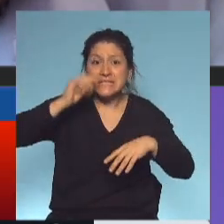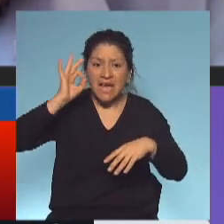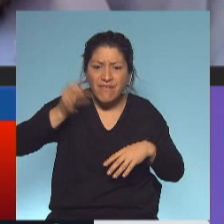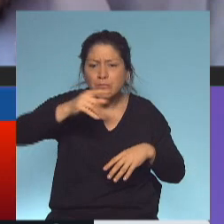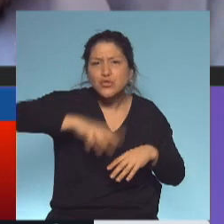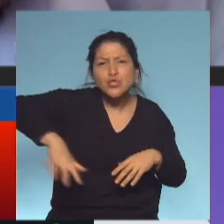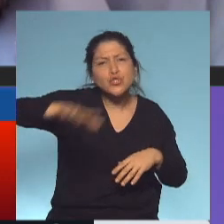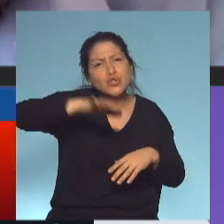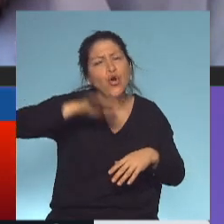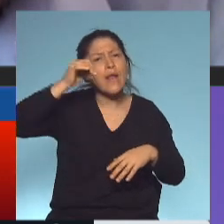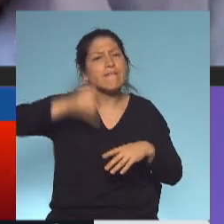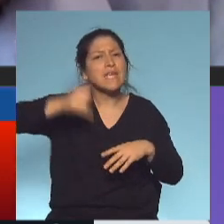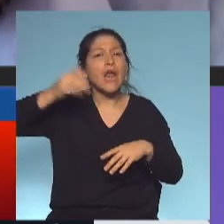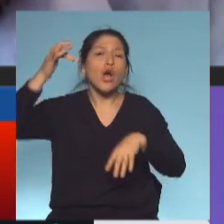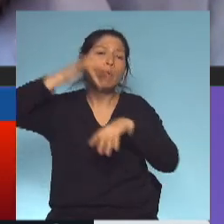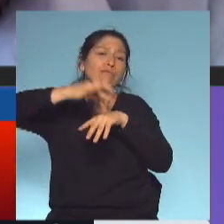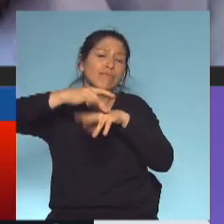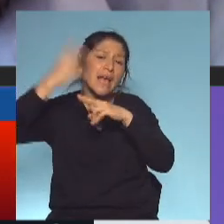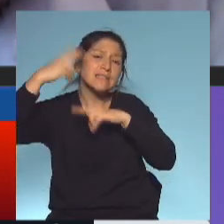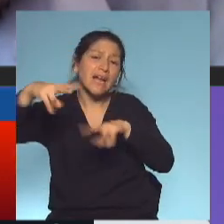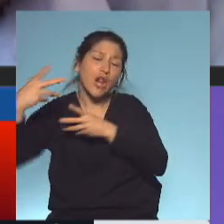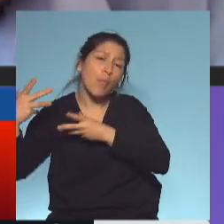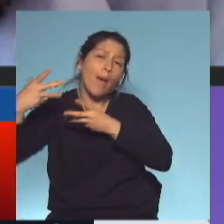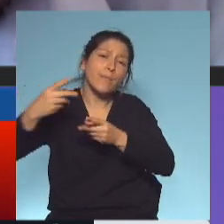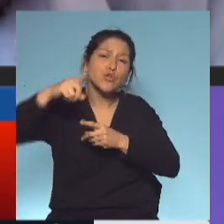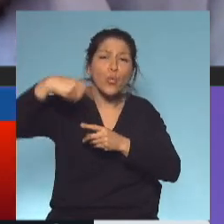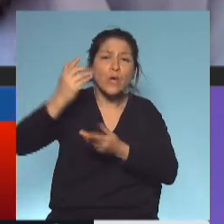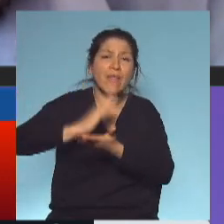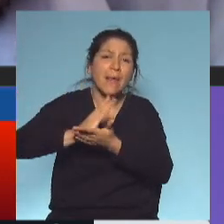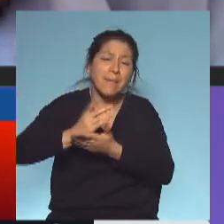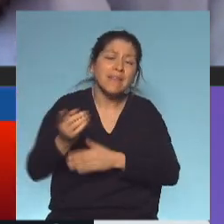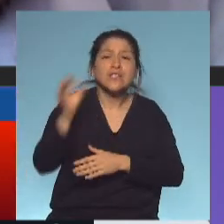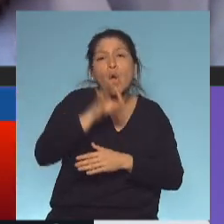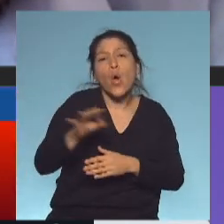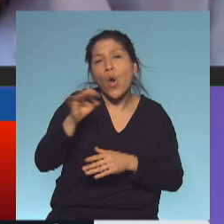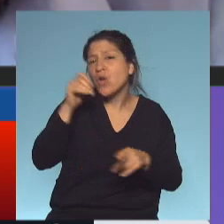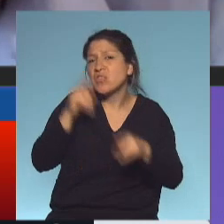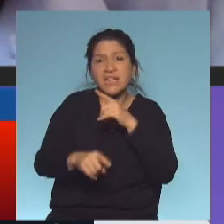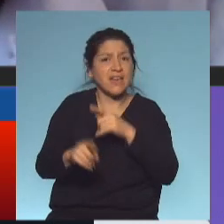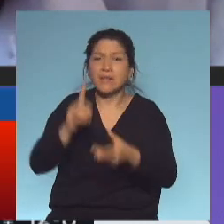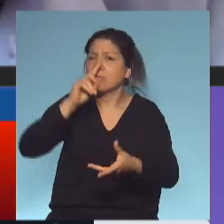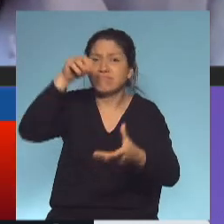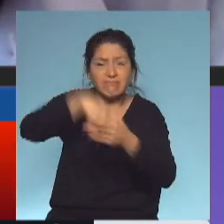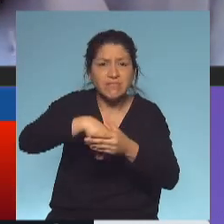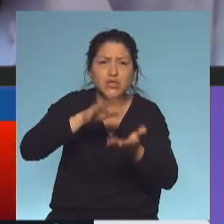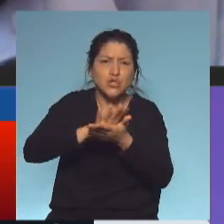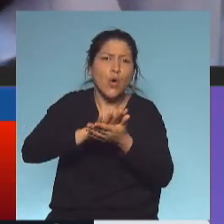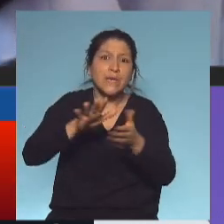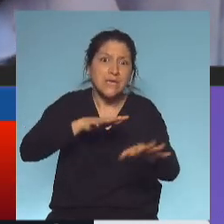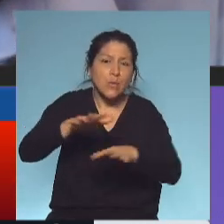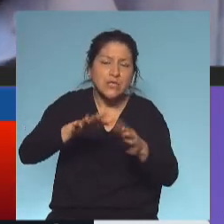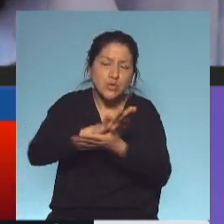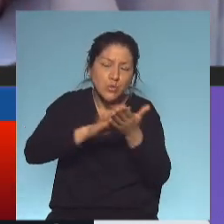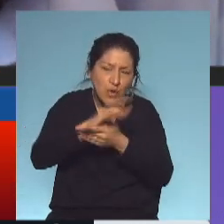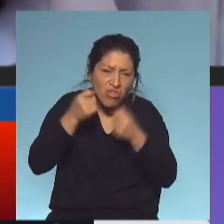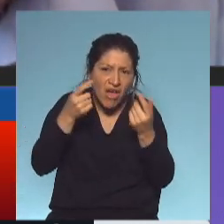hubo incidencia extranjera, ya sea apoyando a alguna de las partes o directamente tratando de operar sobre el conflicto mismo. ¿Cómo estamos hoy frente a este